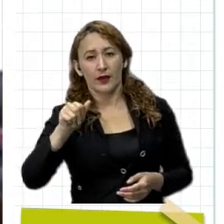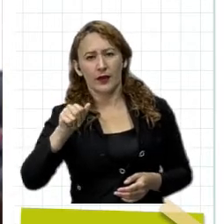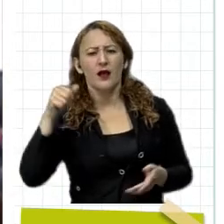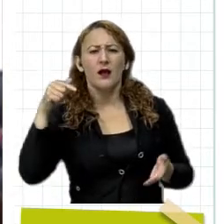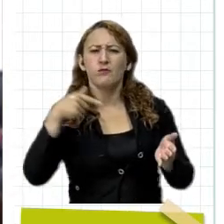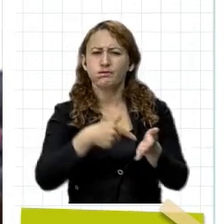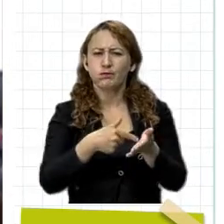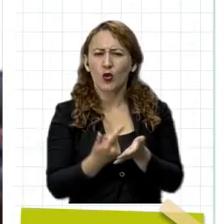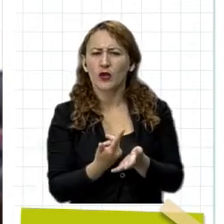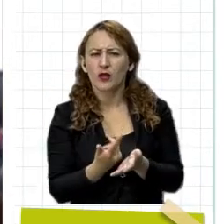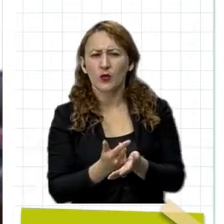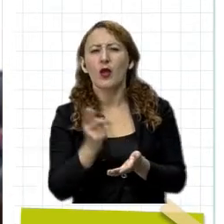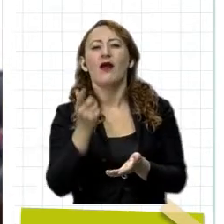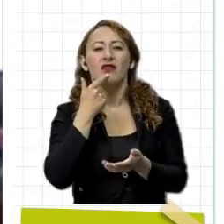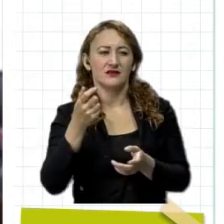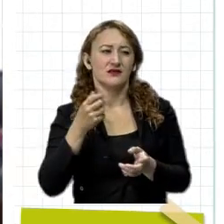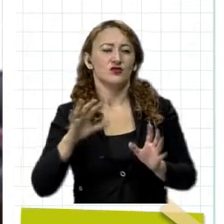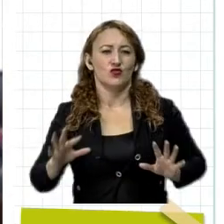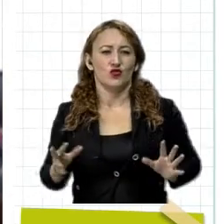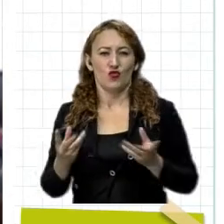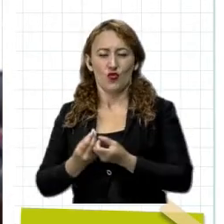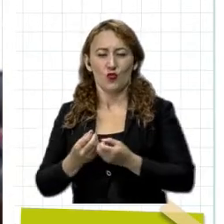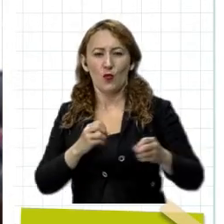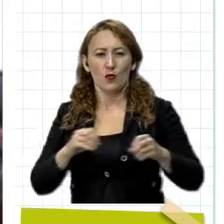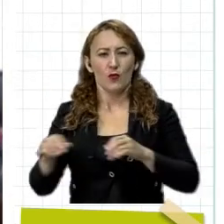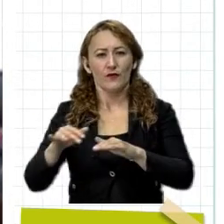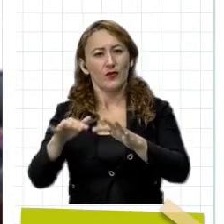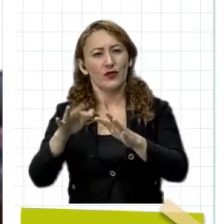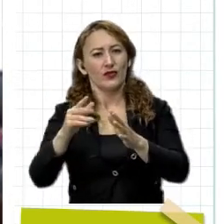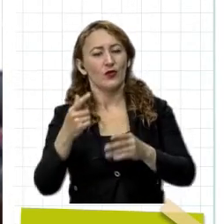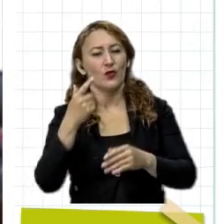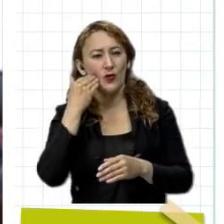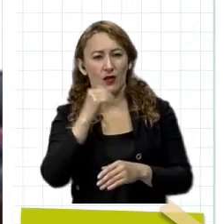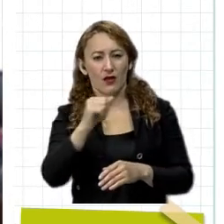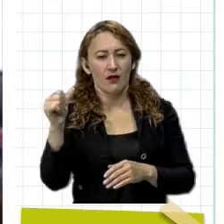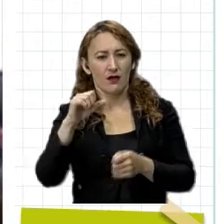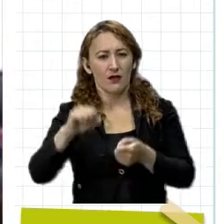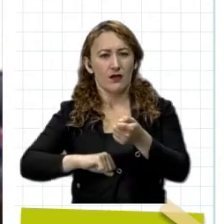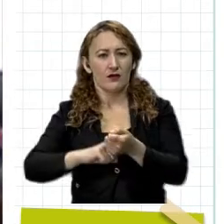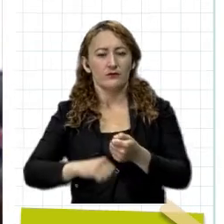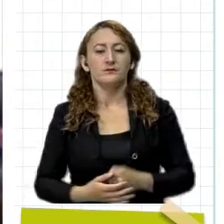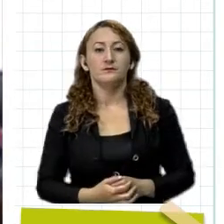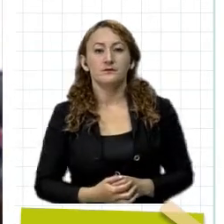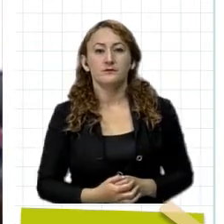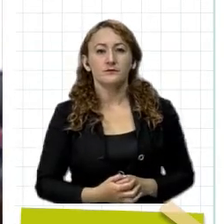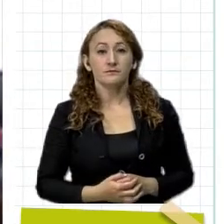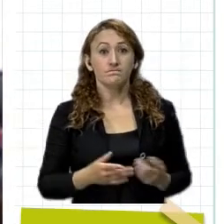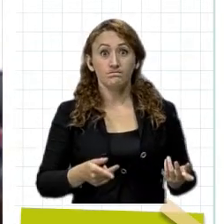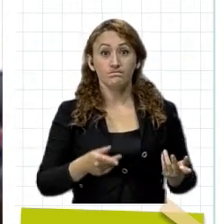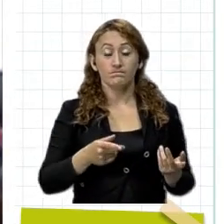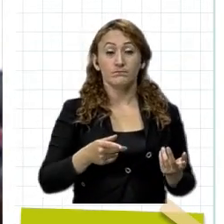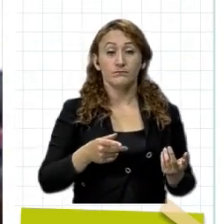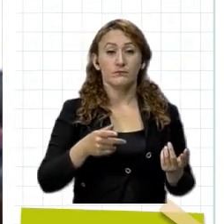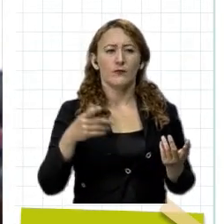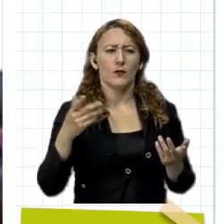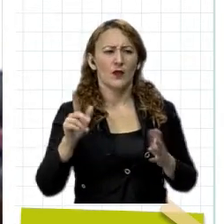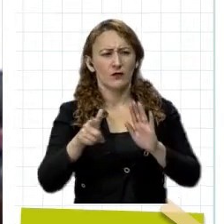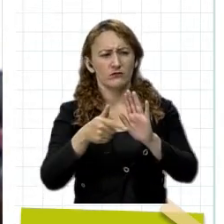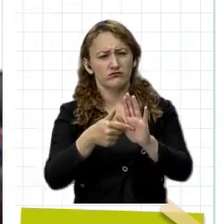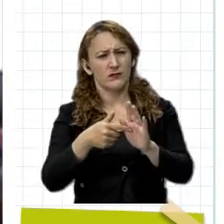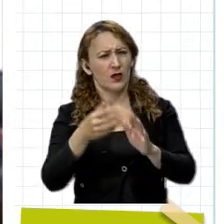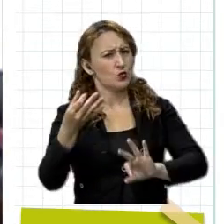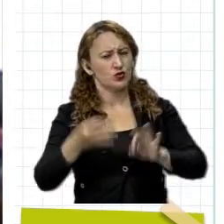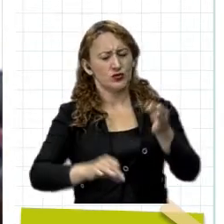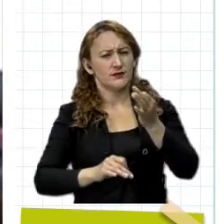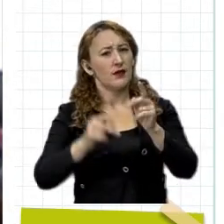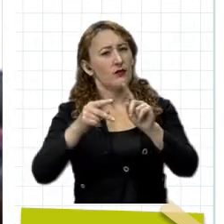al movimiento feminista. Fraser presenta dos modos genéricos de comprensión de la injusticia. El primero se refiere a